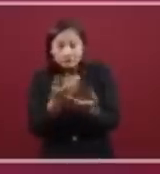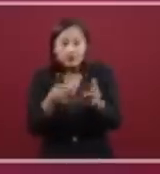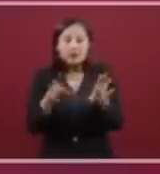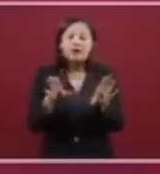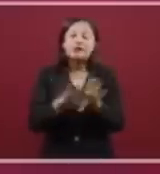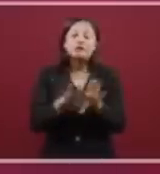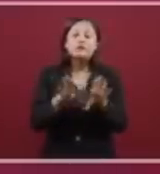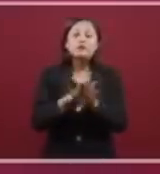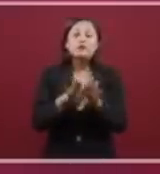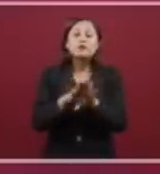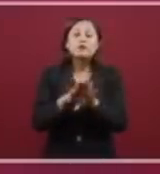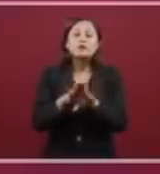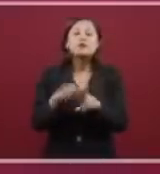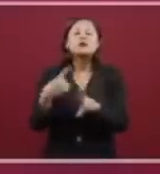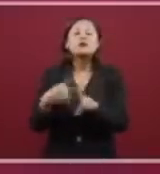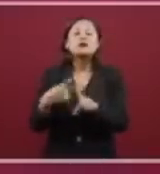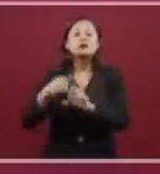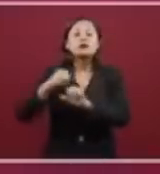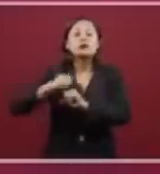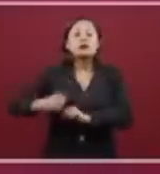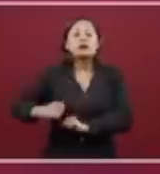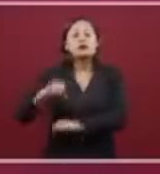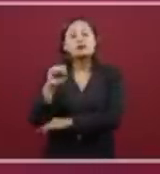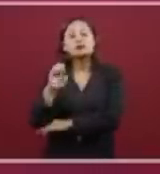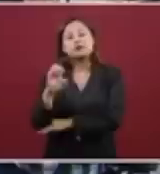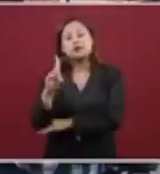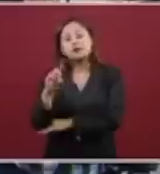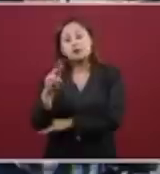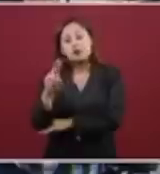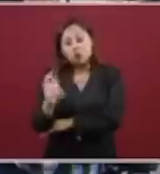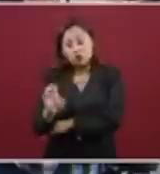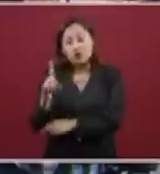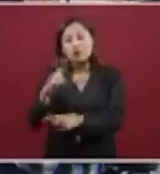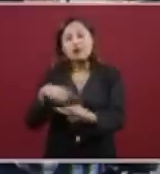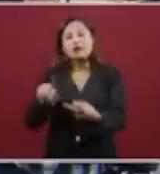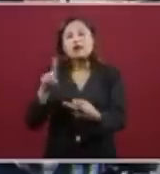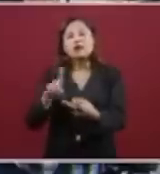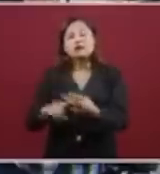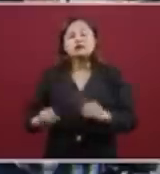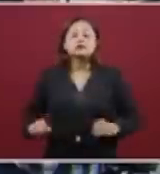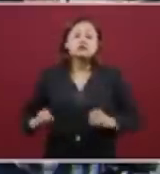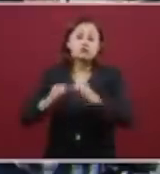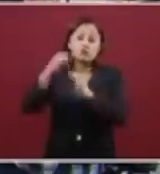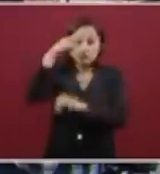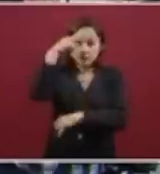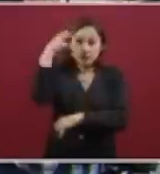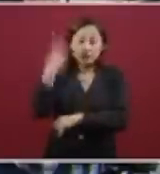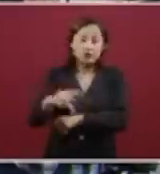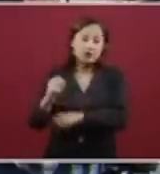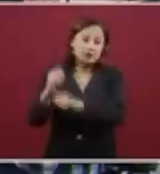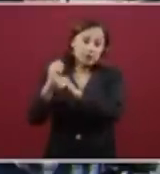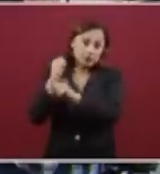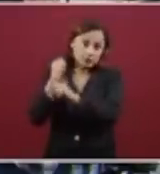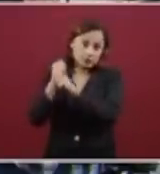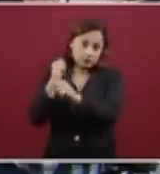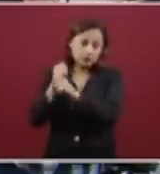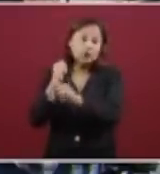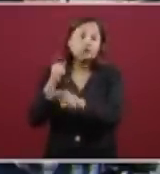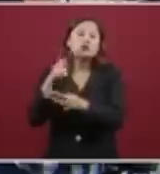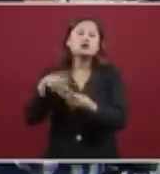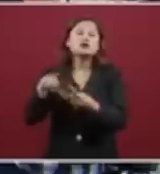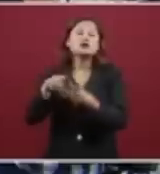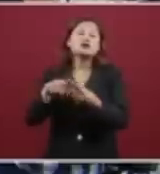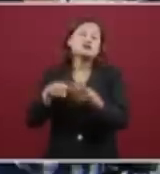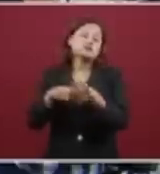y se debe por un lado el instituto mexicano del transporte por otro para ver cómo vamos a resolver aquí se habló de